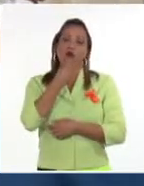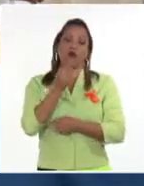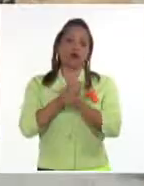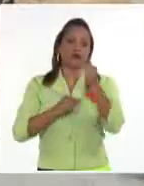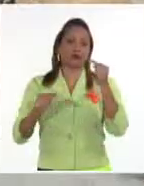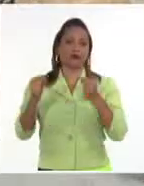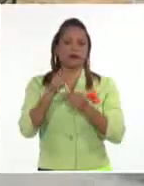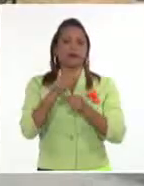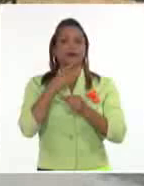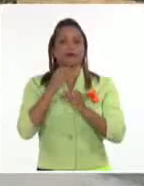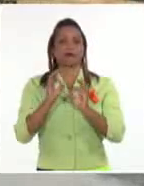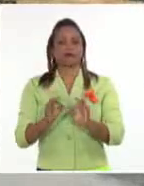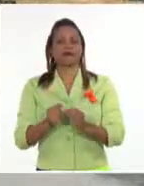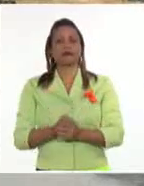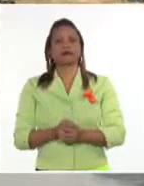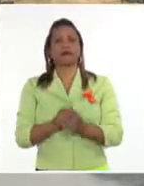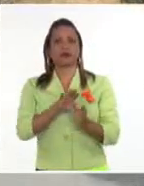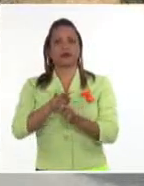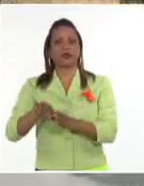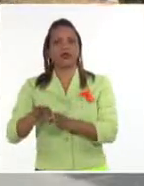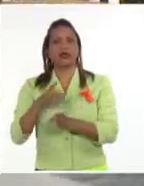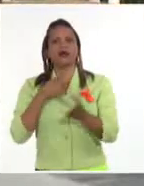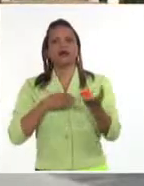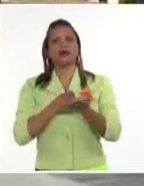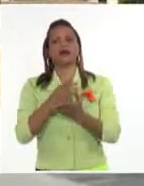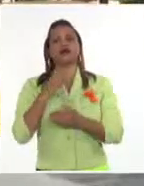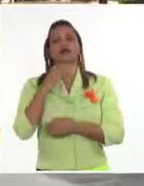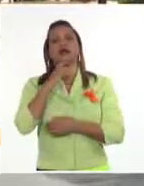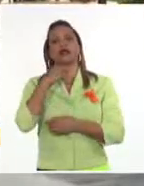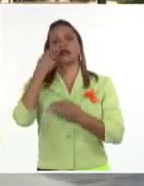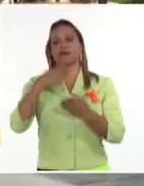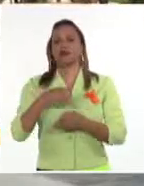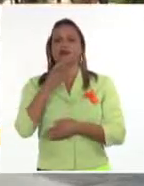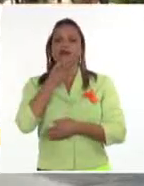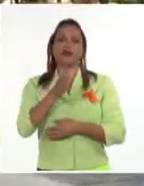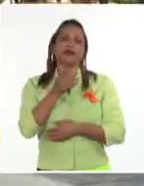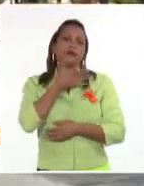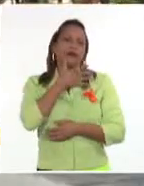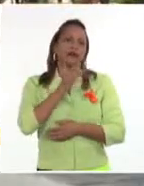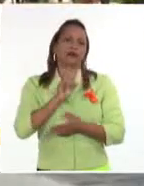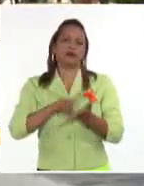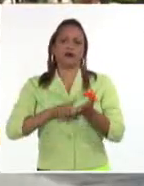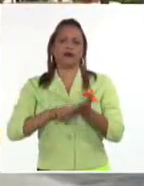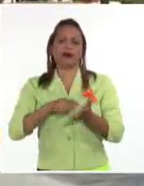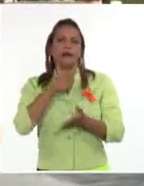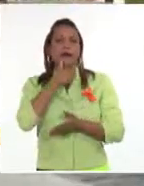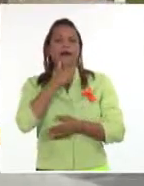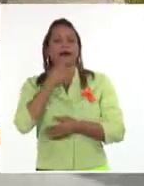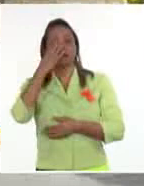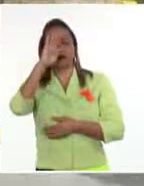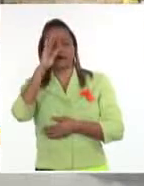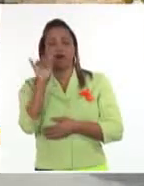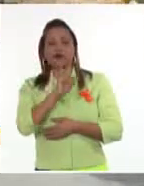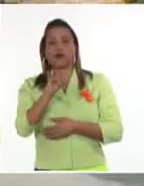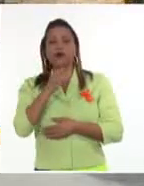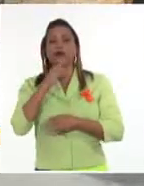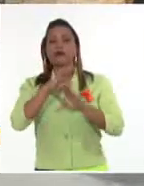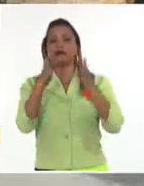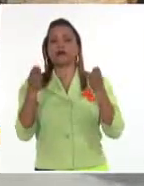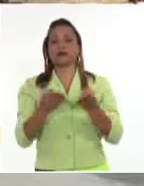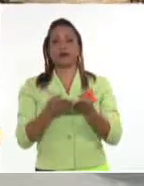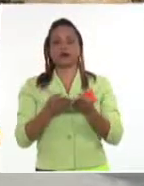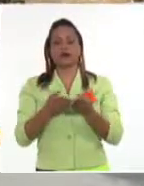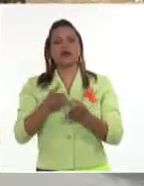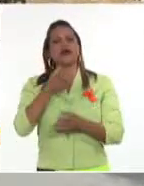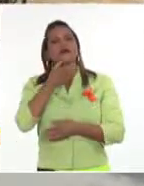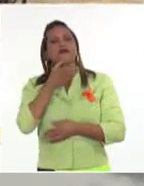ser contundente. Sí, continúan hasta la muerte. Fidel para mí es un padre. Fidel es el padre de Cuba y del mundo entero.